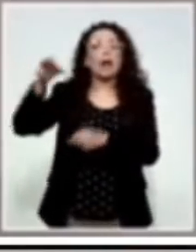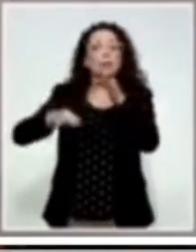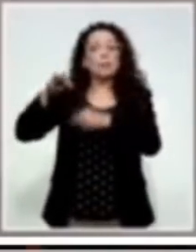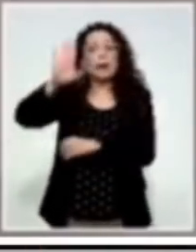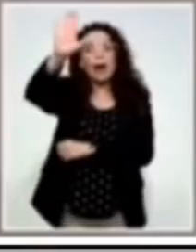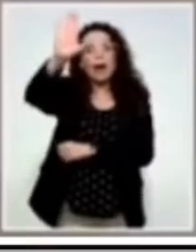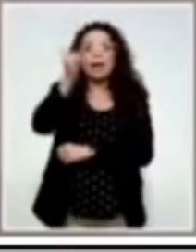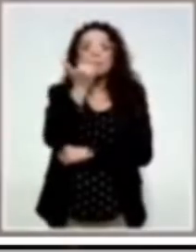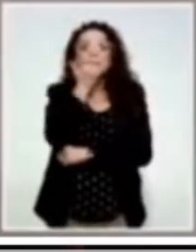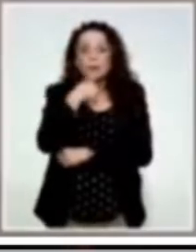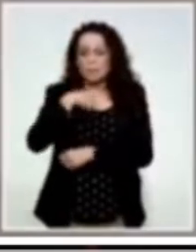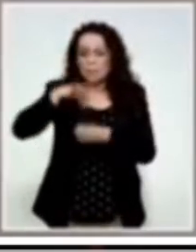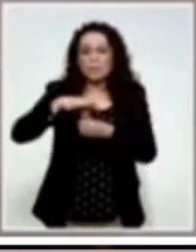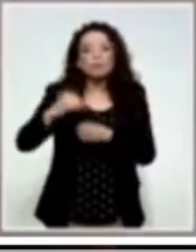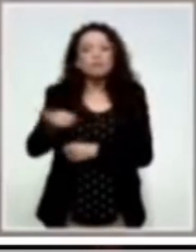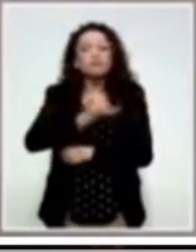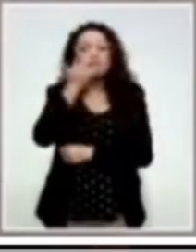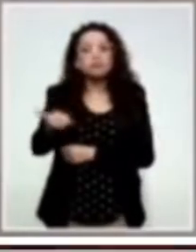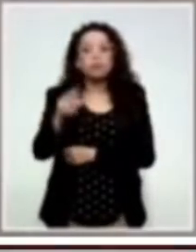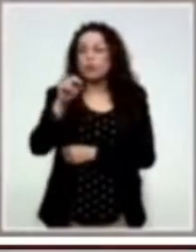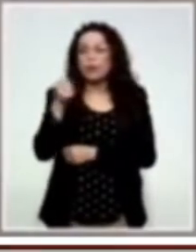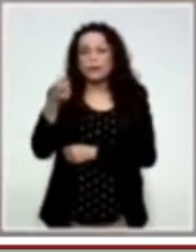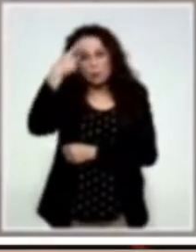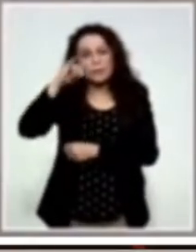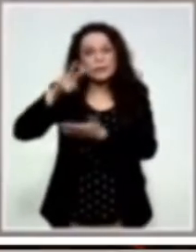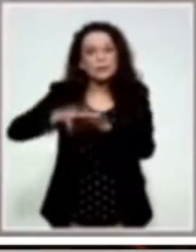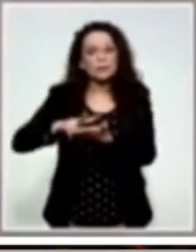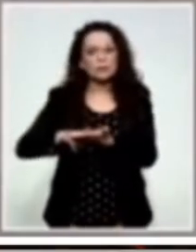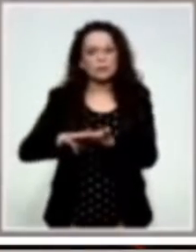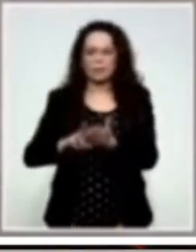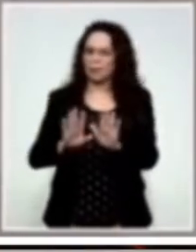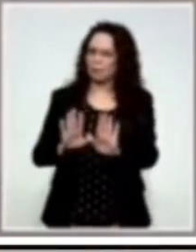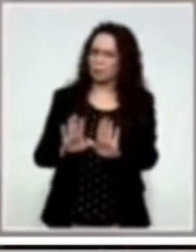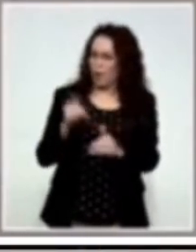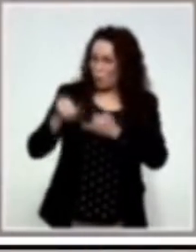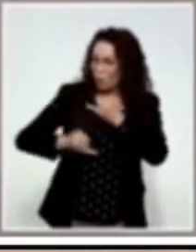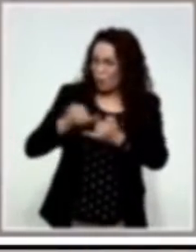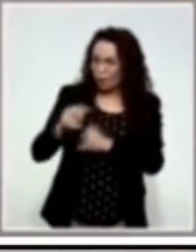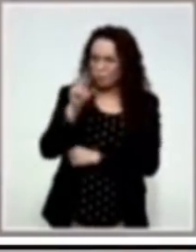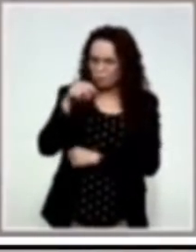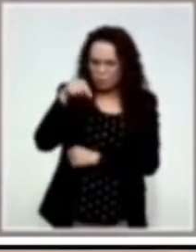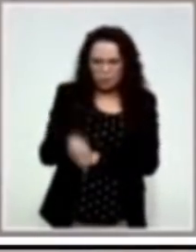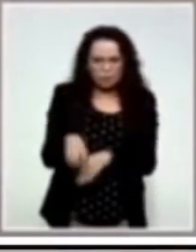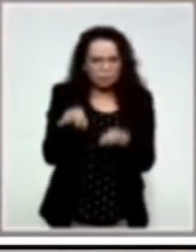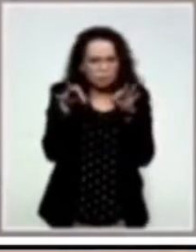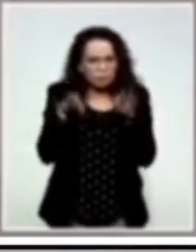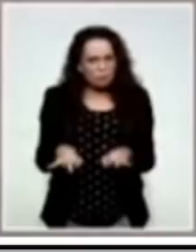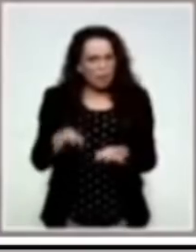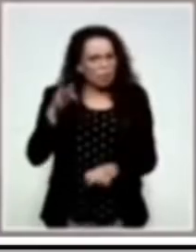mi voto no era por la validez. Si no estamos jugando, somos un tribunal constitucional, seamos